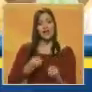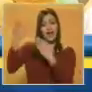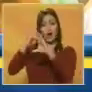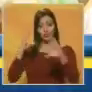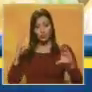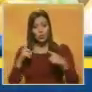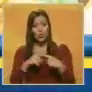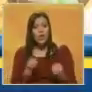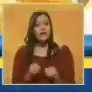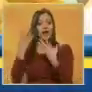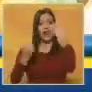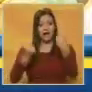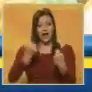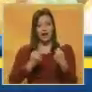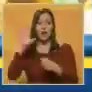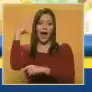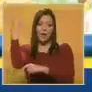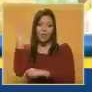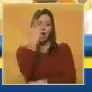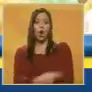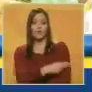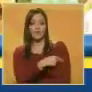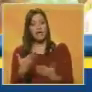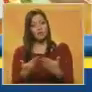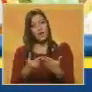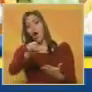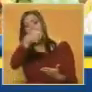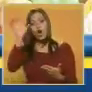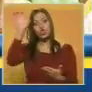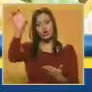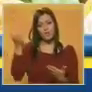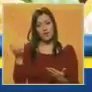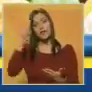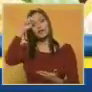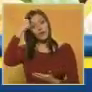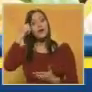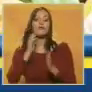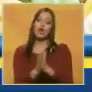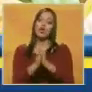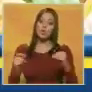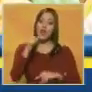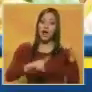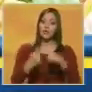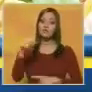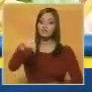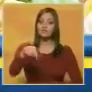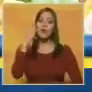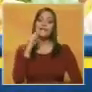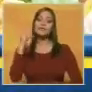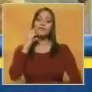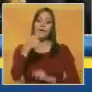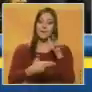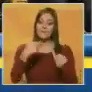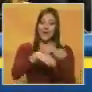autobuses, carros, ambulancias, hospitales, escuelas en otros países, recuerde todas las calamidades que nosotros pasamos en el